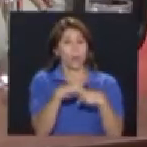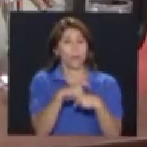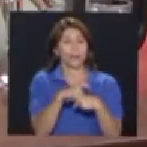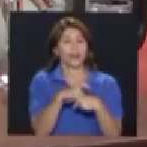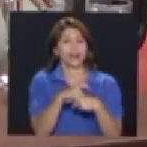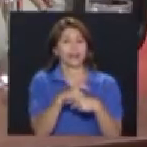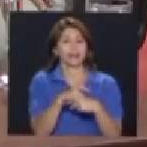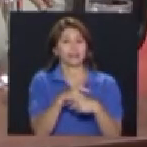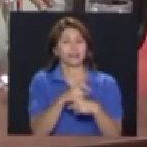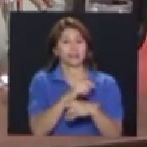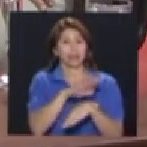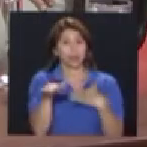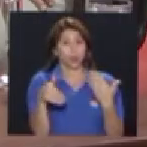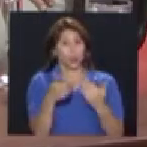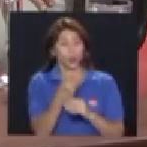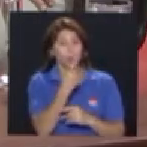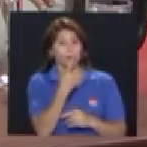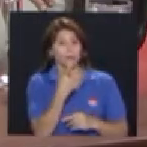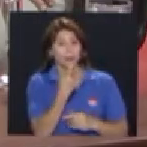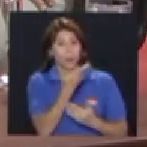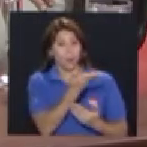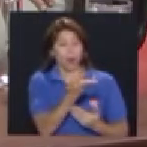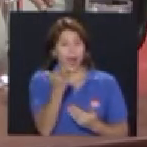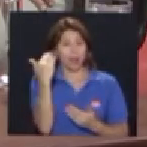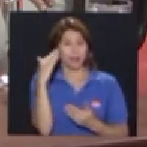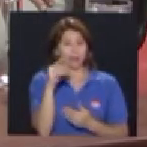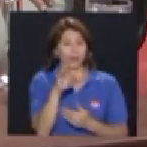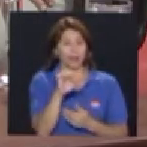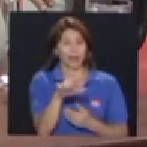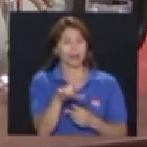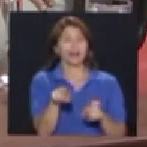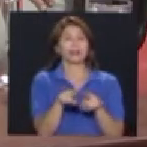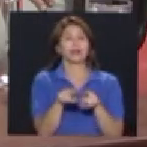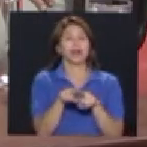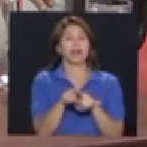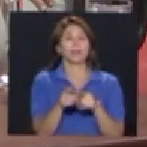de todos estos detalles que don Miguel planteaba, sino que